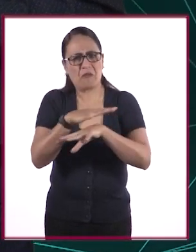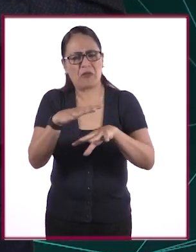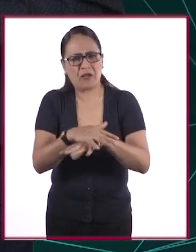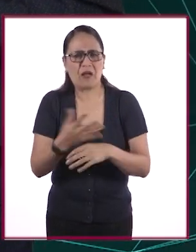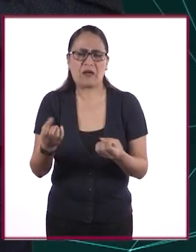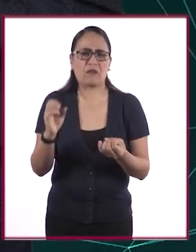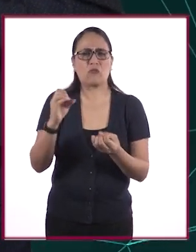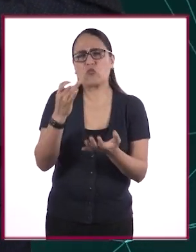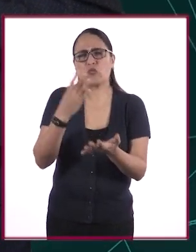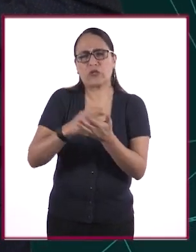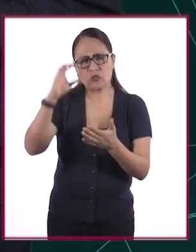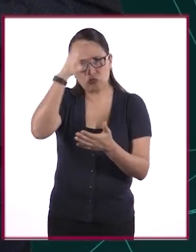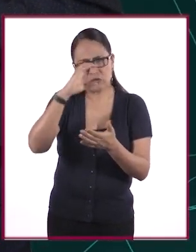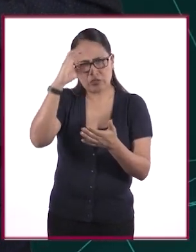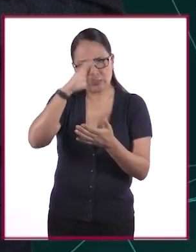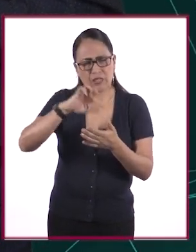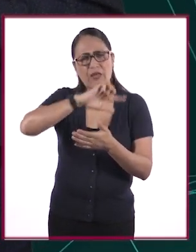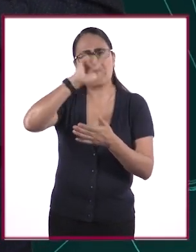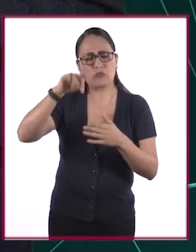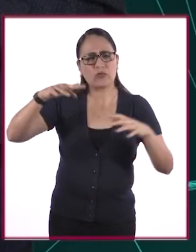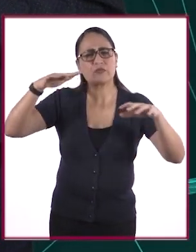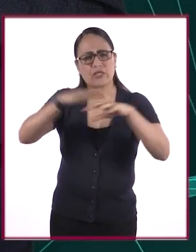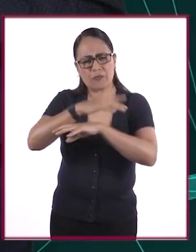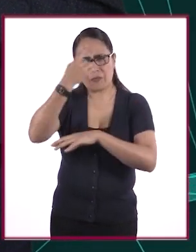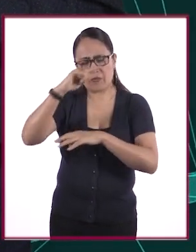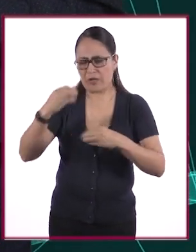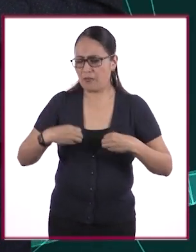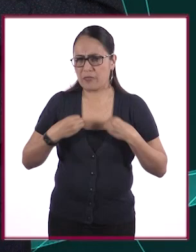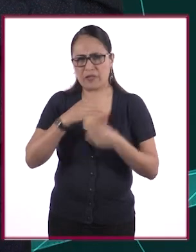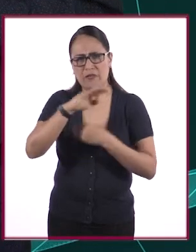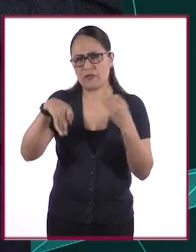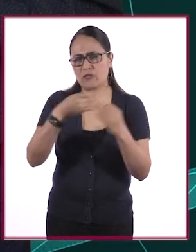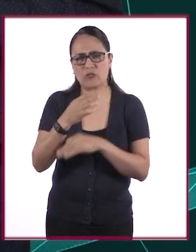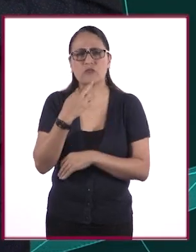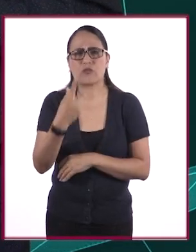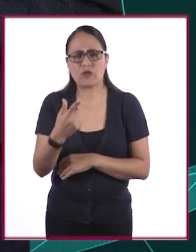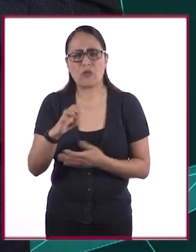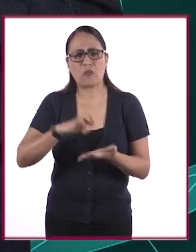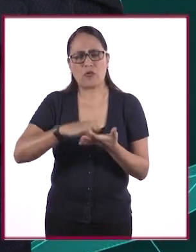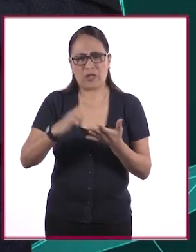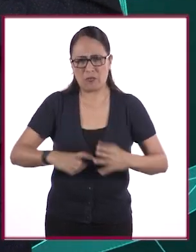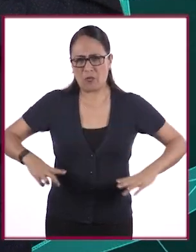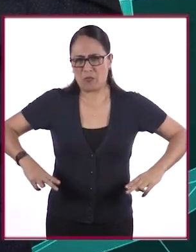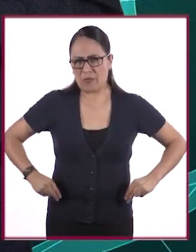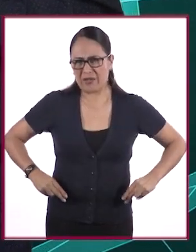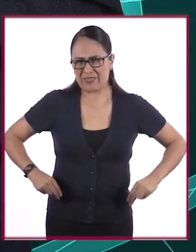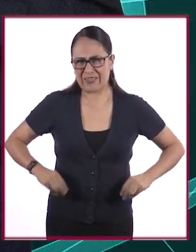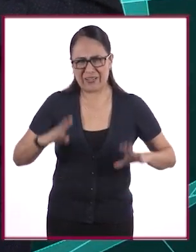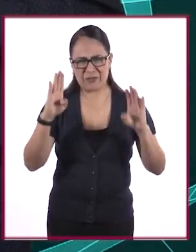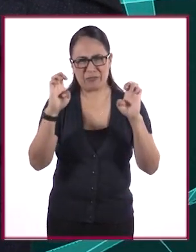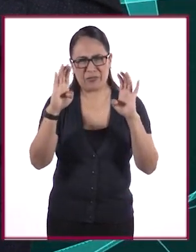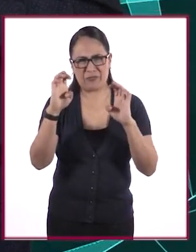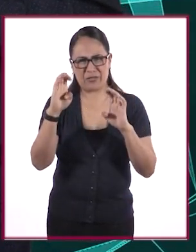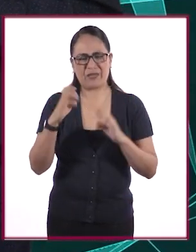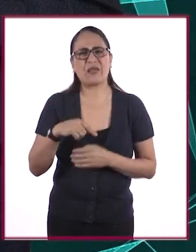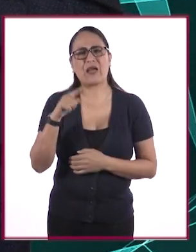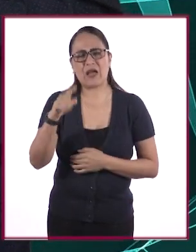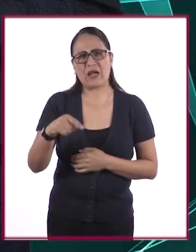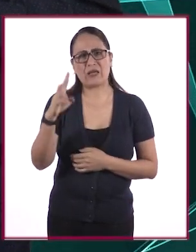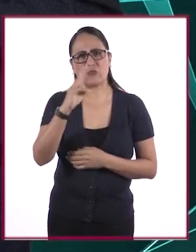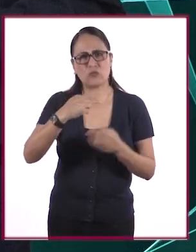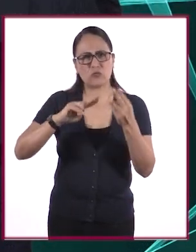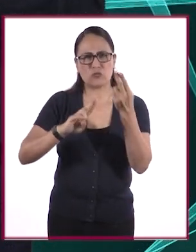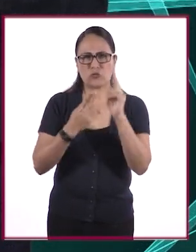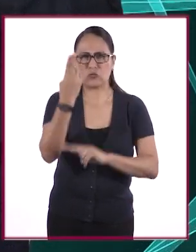ciencia básica y después se aplican en cosas para mejorar nuestra vida. Por ejemplo, los pañales de los bebés fue un desarrollo pensado para las misiones